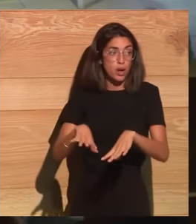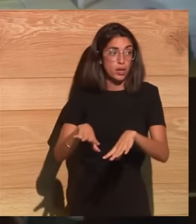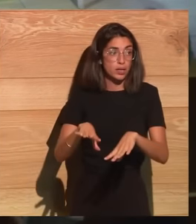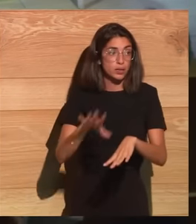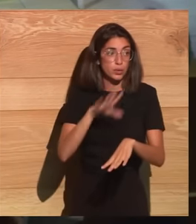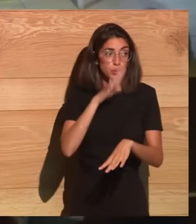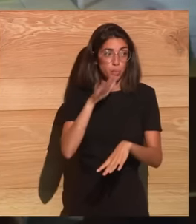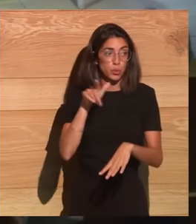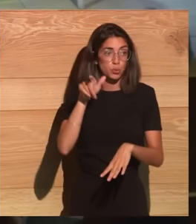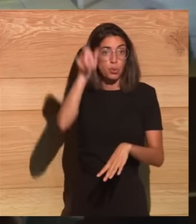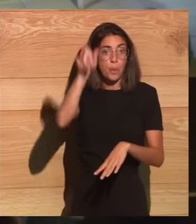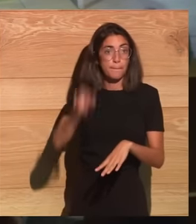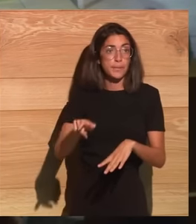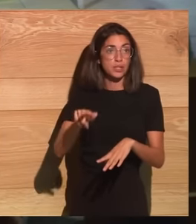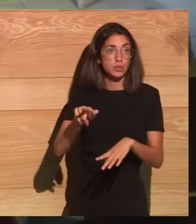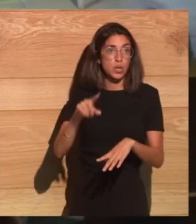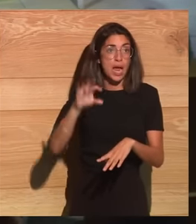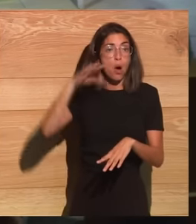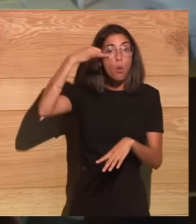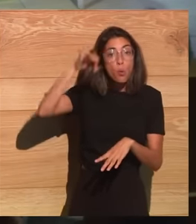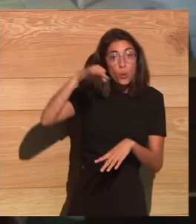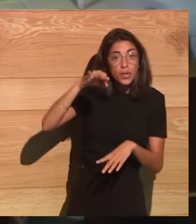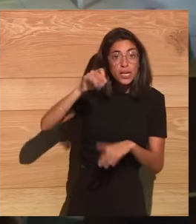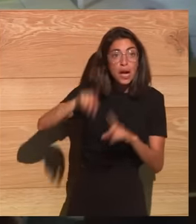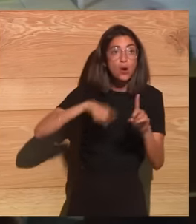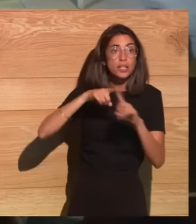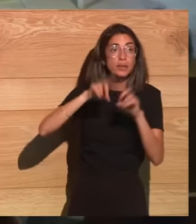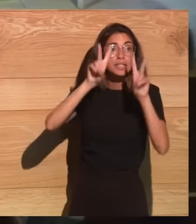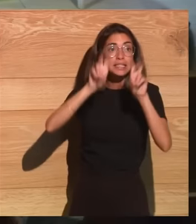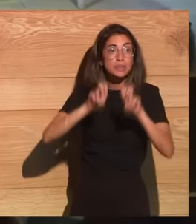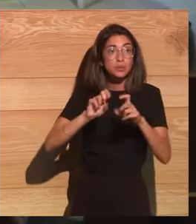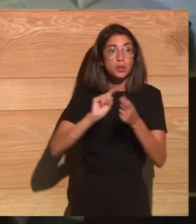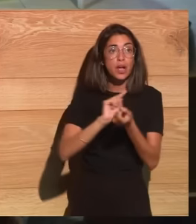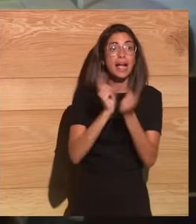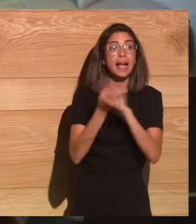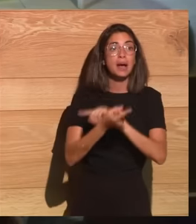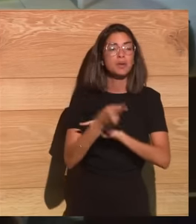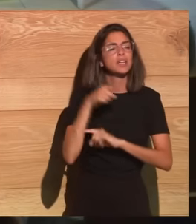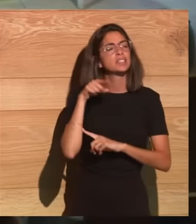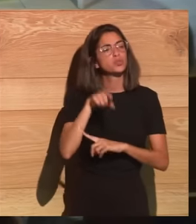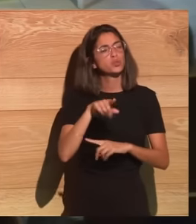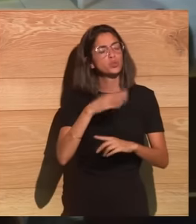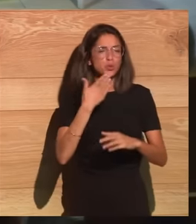la única persona para que el título cambia, ¿no? Yo. A todo esto es un proceso.